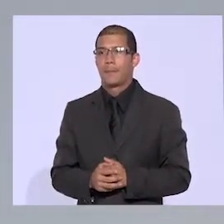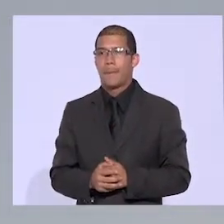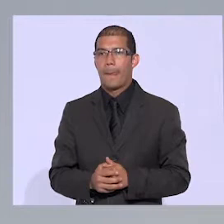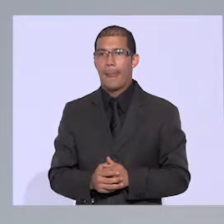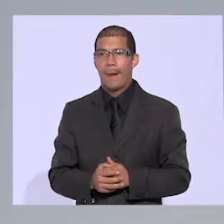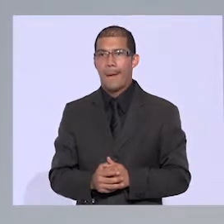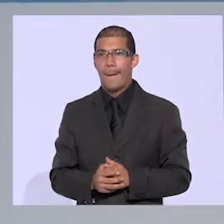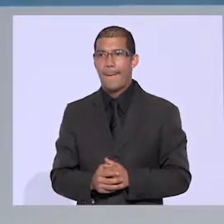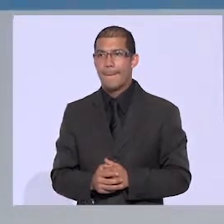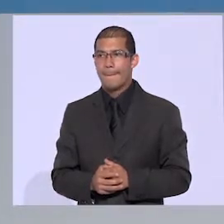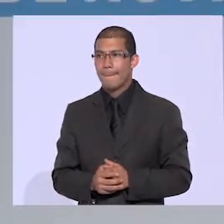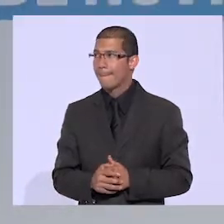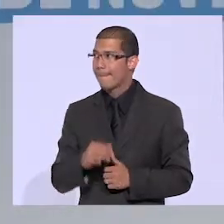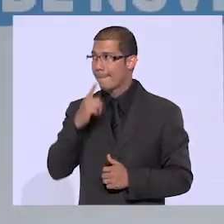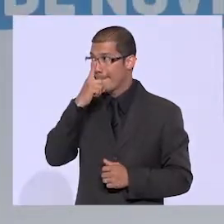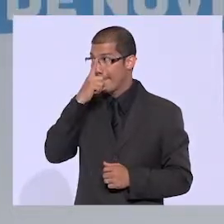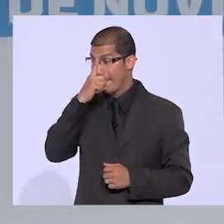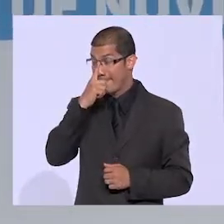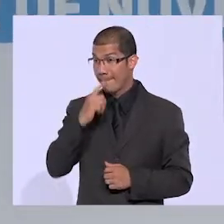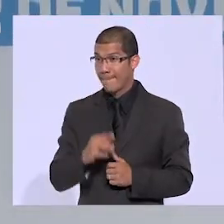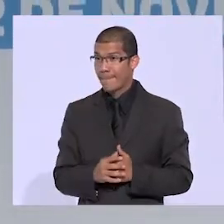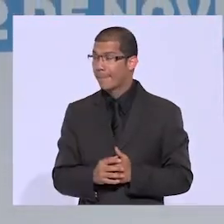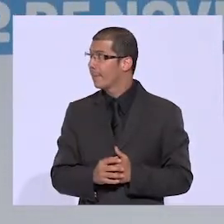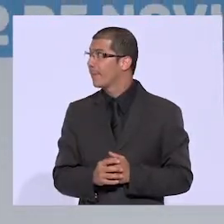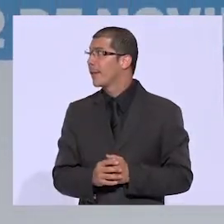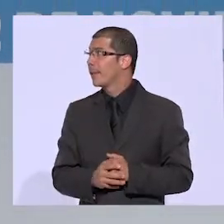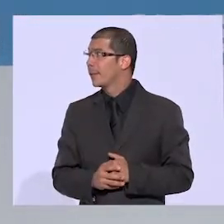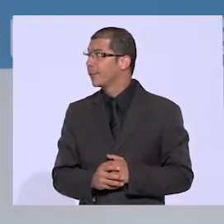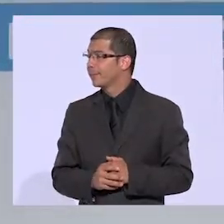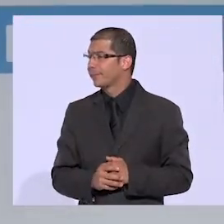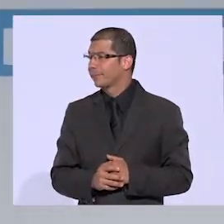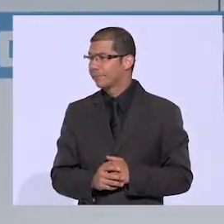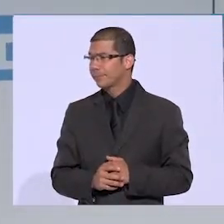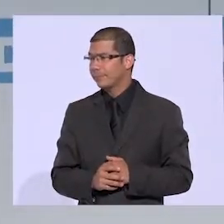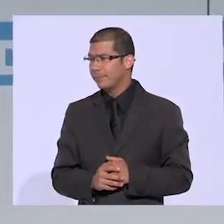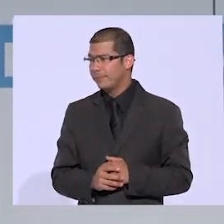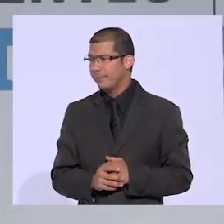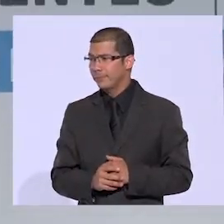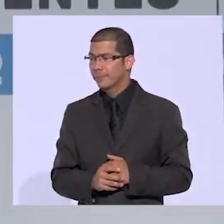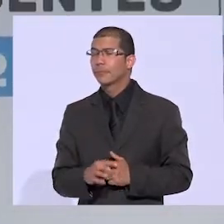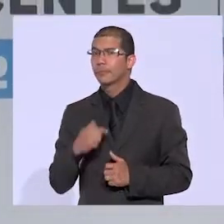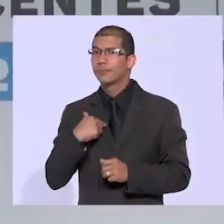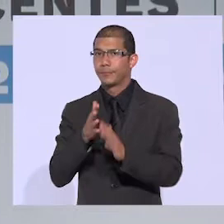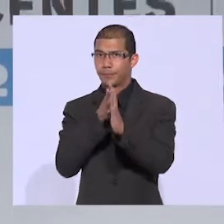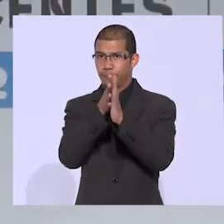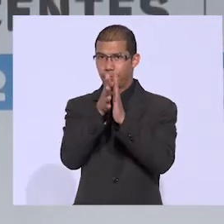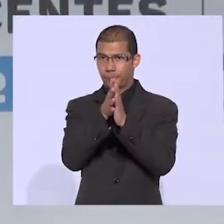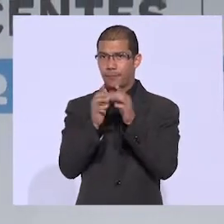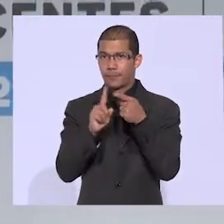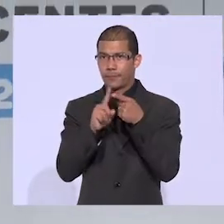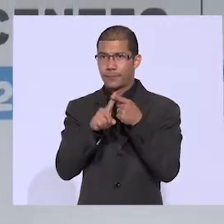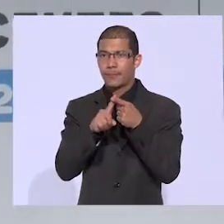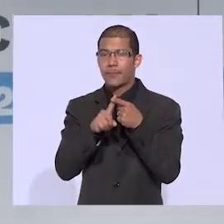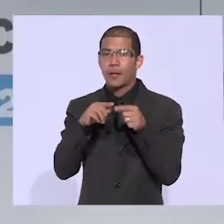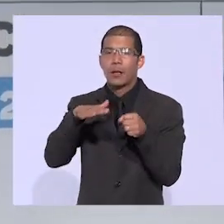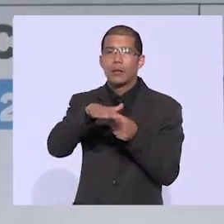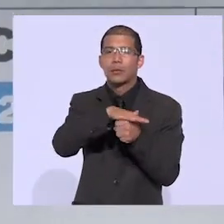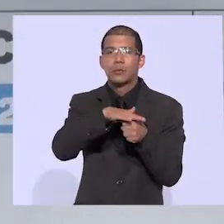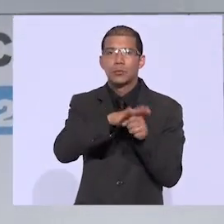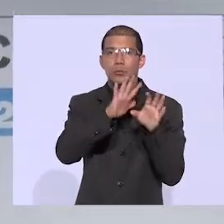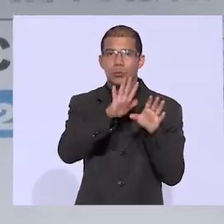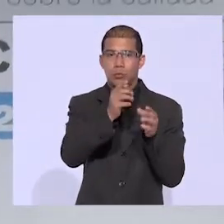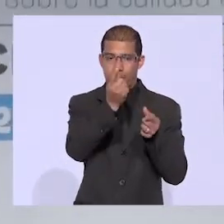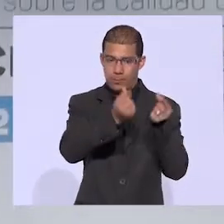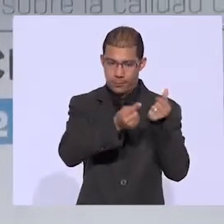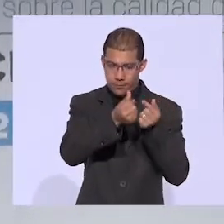Bien, el índice de lo que voy a contar, pues son fundamentalmente, primero vamos a ver condiciones económicas y